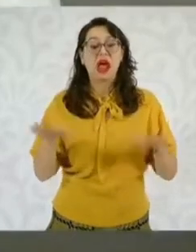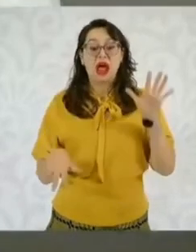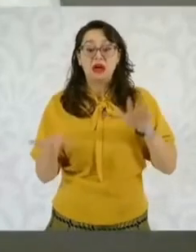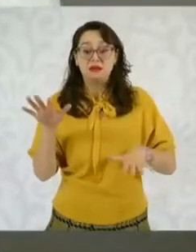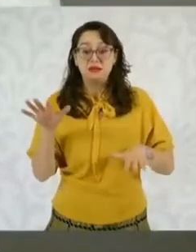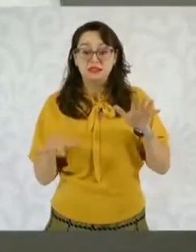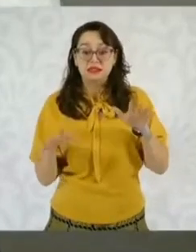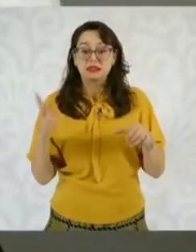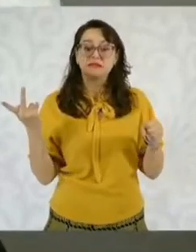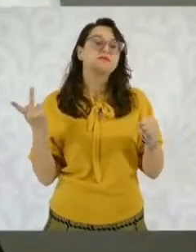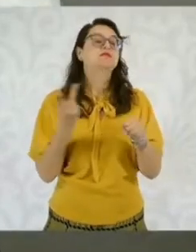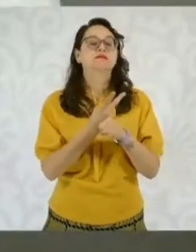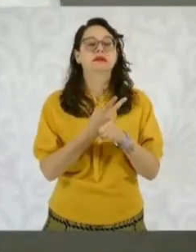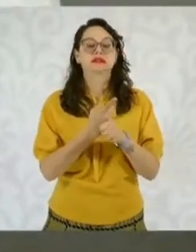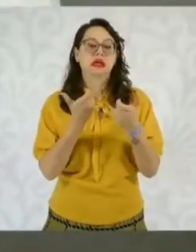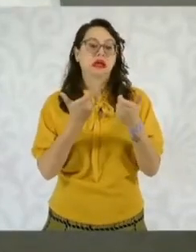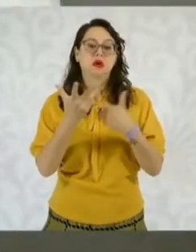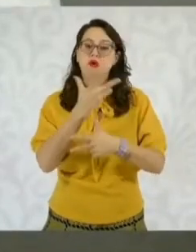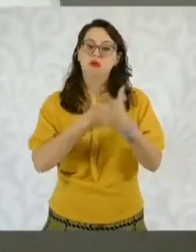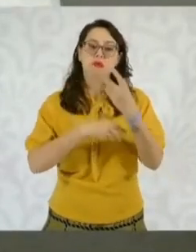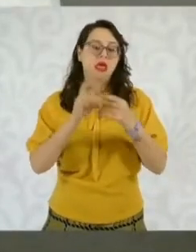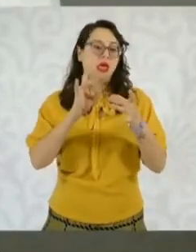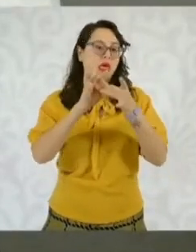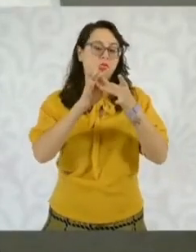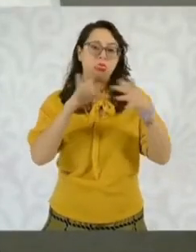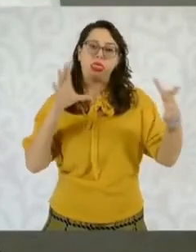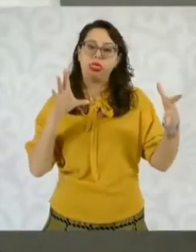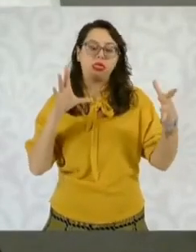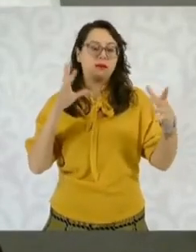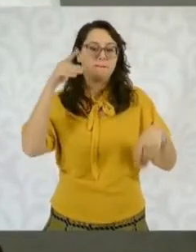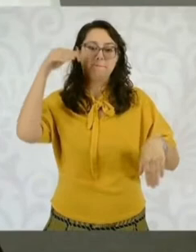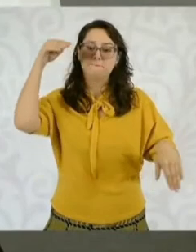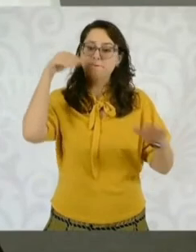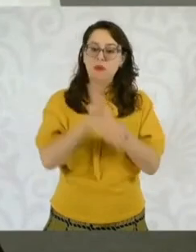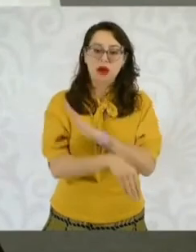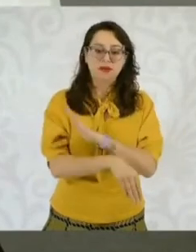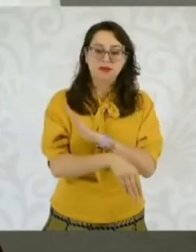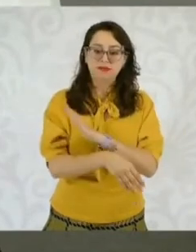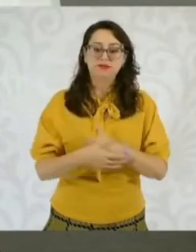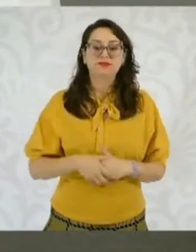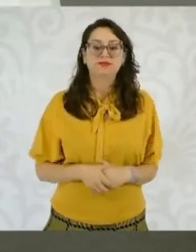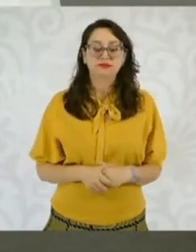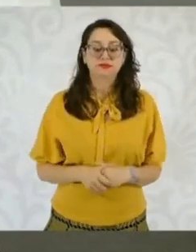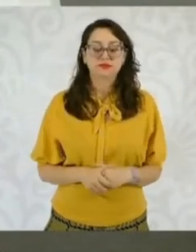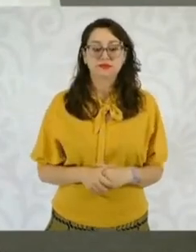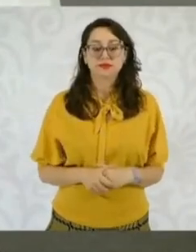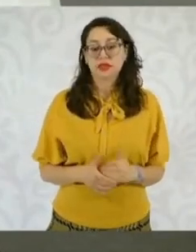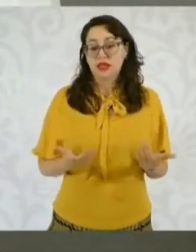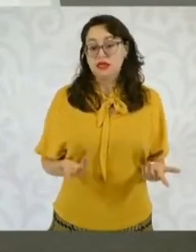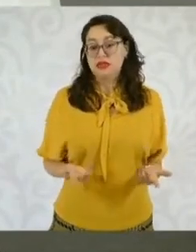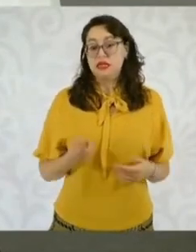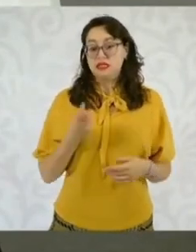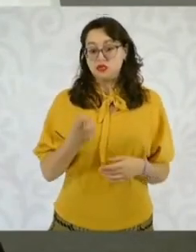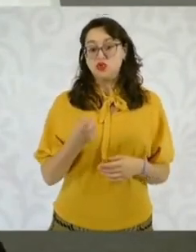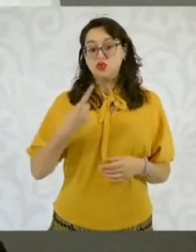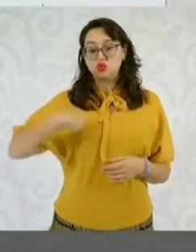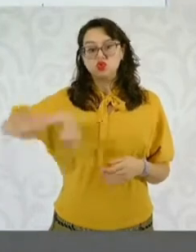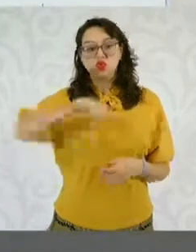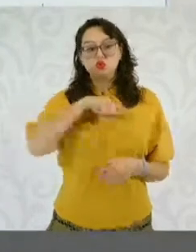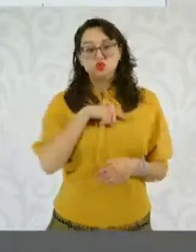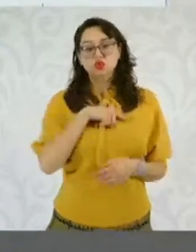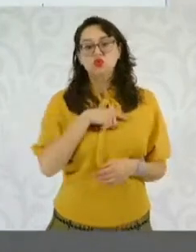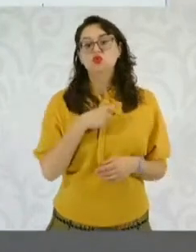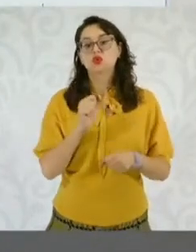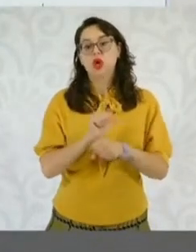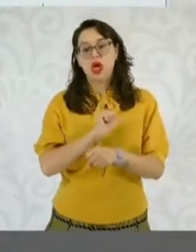de destrucción de valor en las economías. La que sigue, por favor. Bueno, entonces, nosotros somos el principal proveedor de